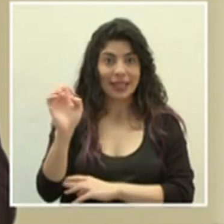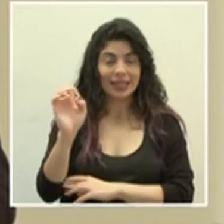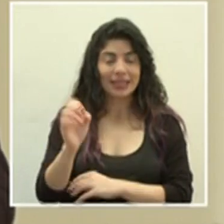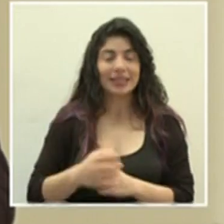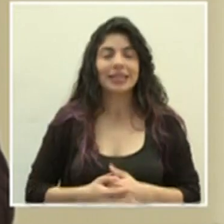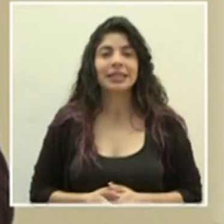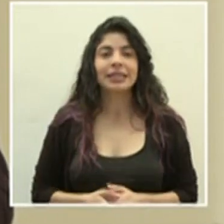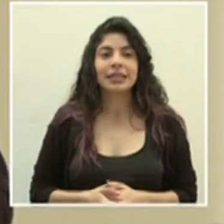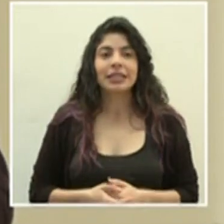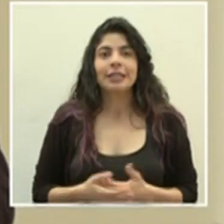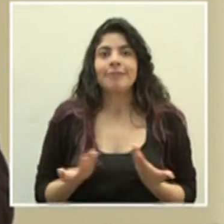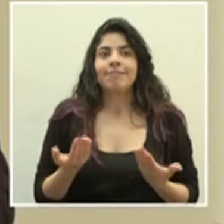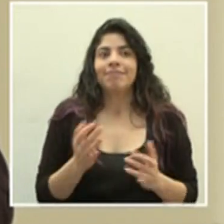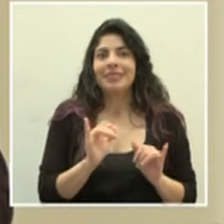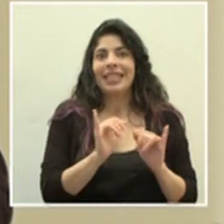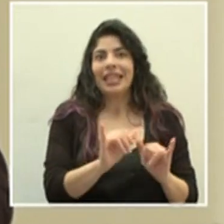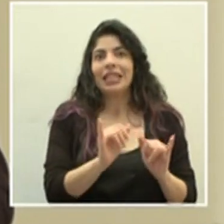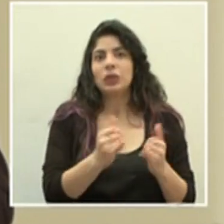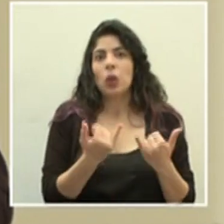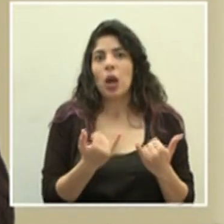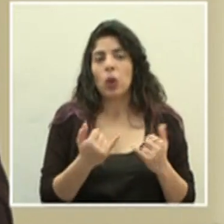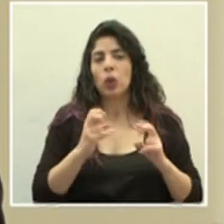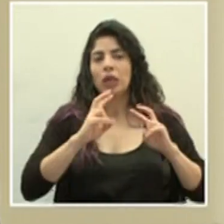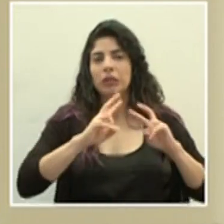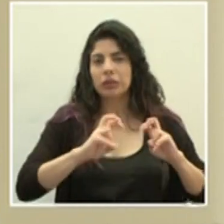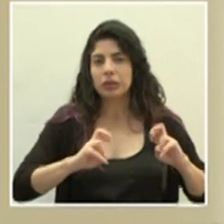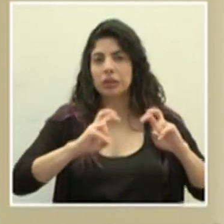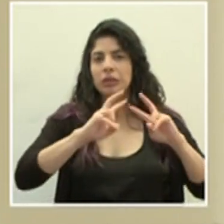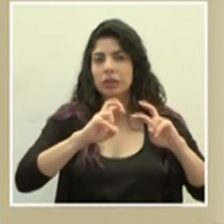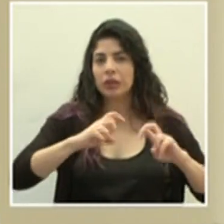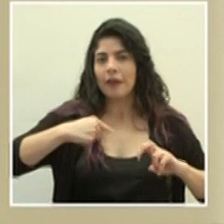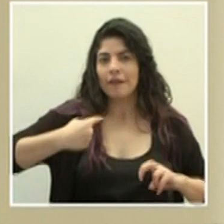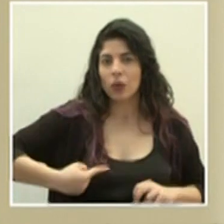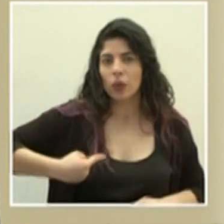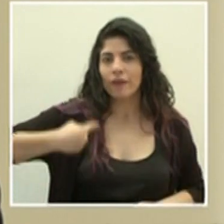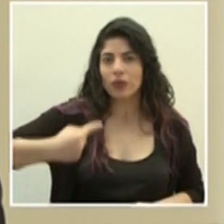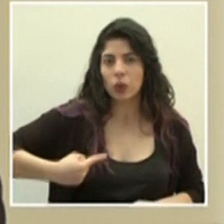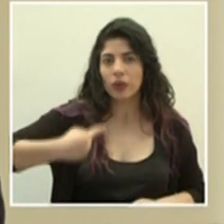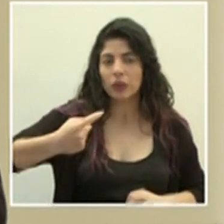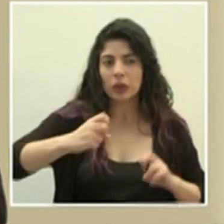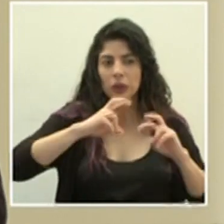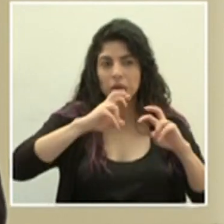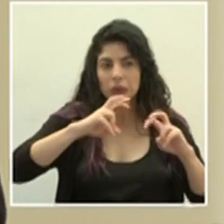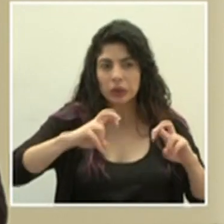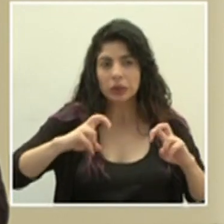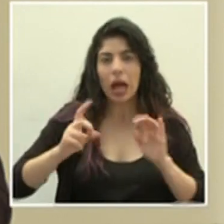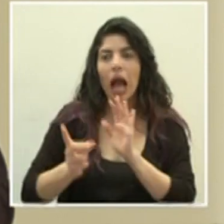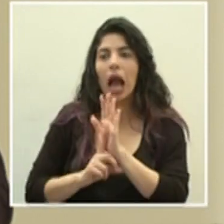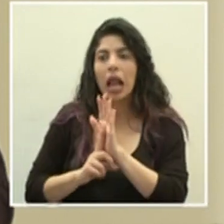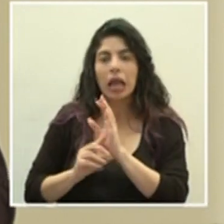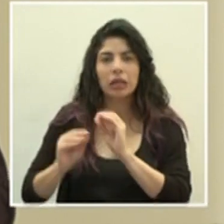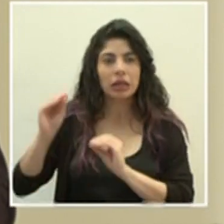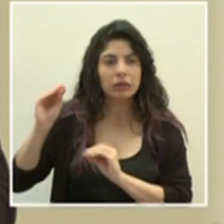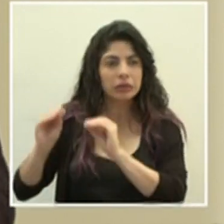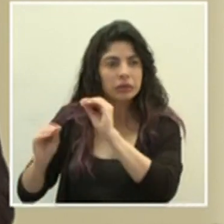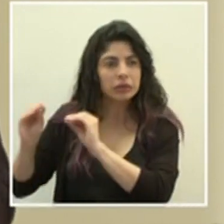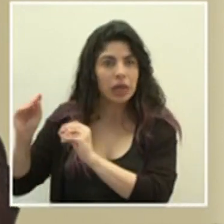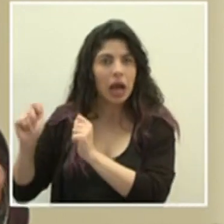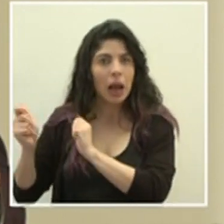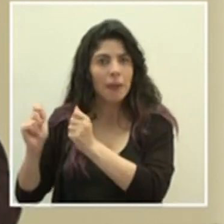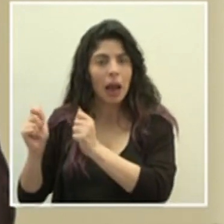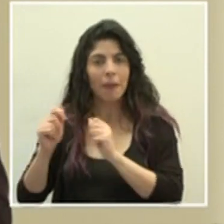Emergencias, pues eso está siendo valorado constantemente y así nos moveremos en diferentes escalas en las alertas.